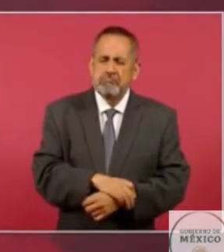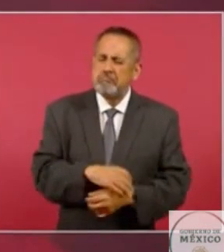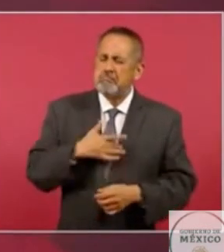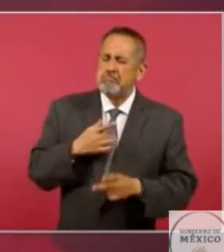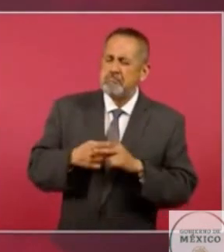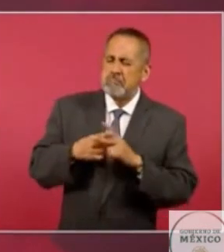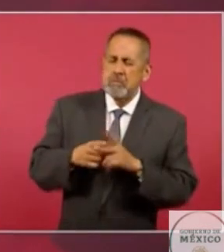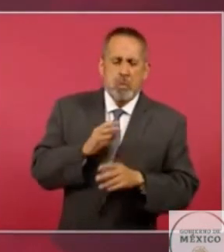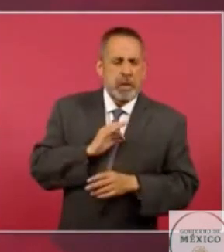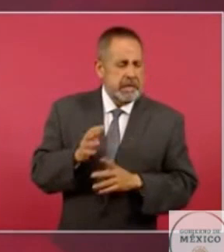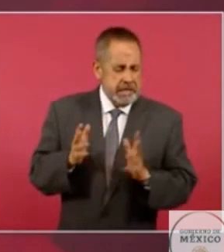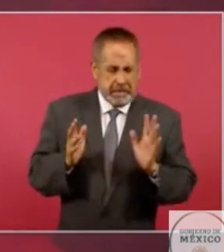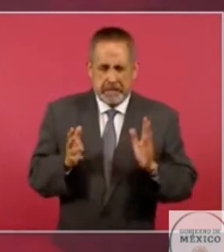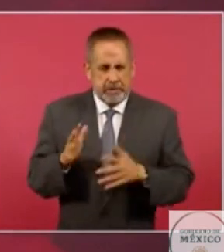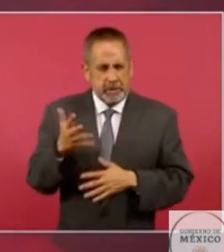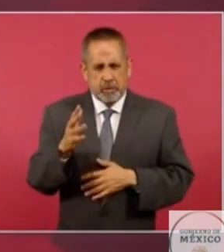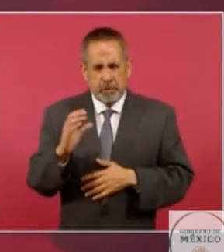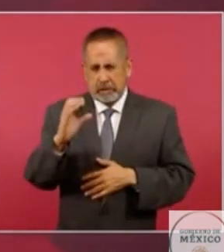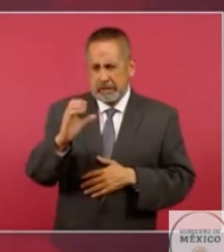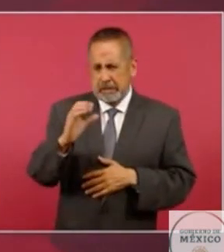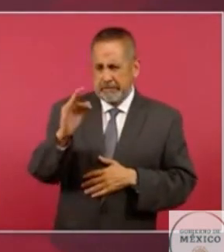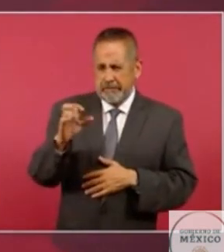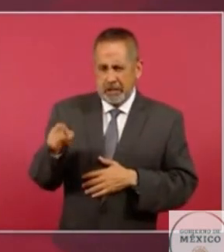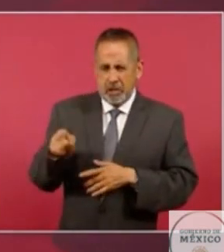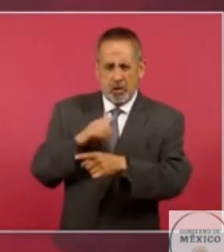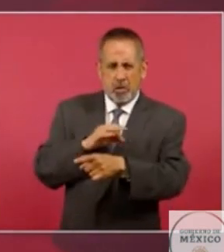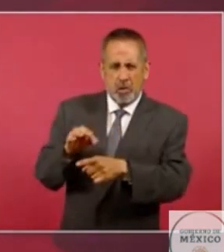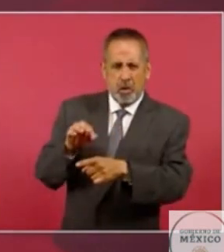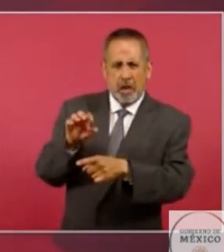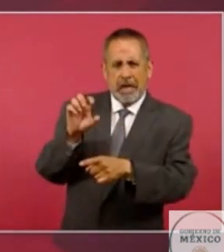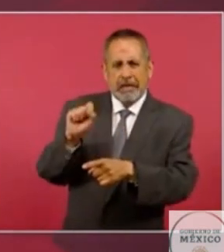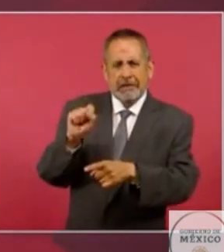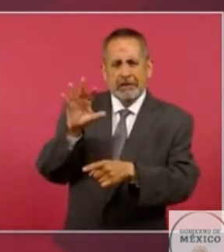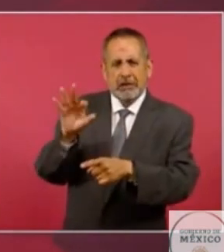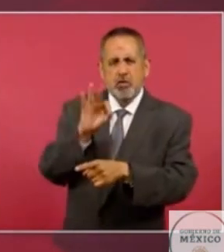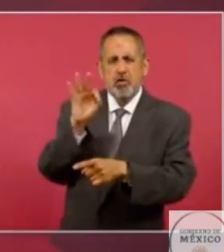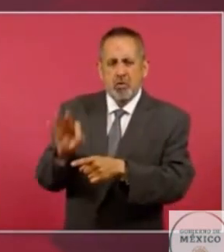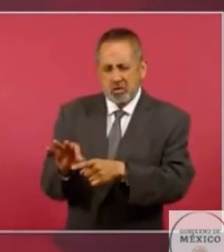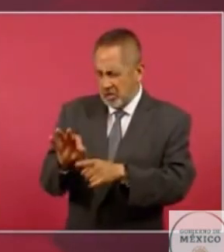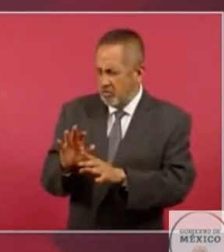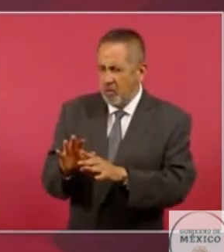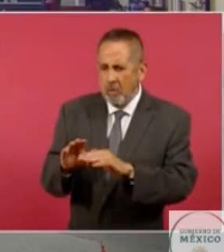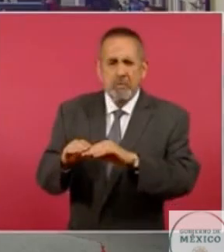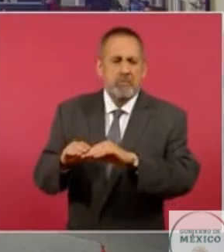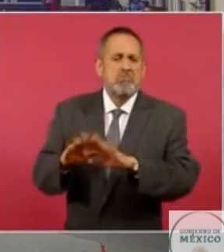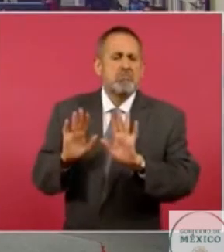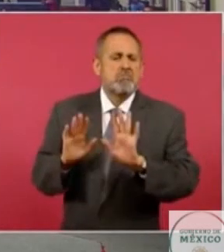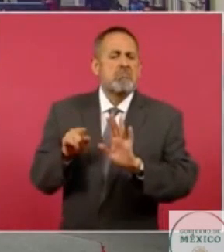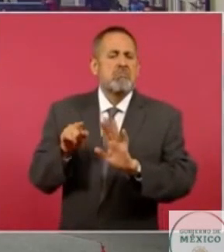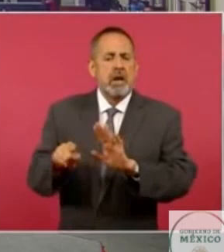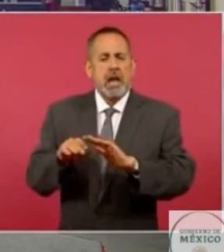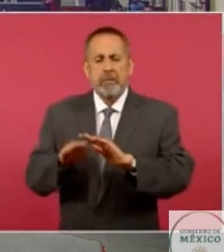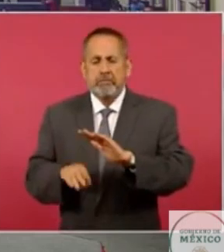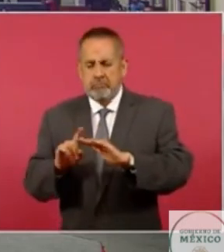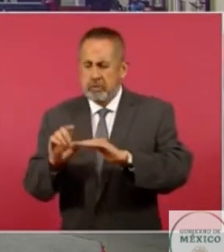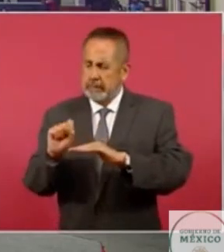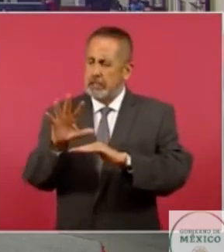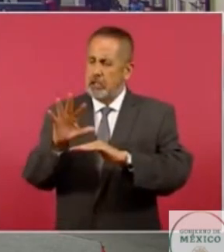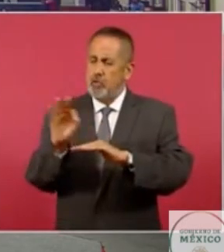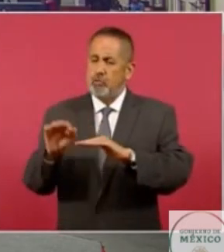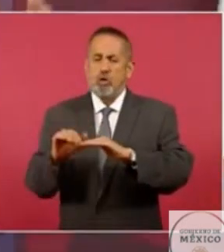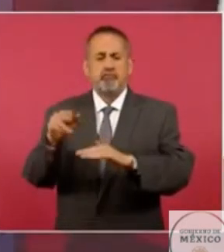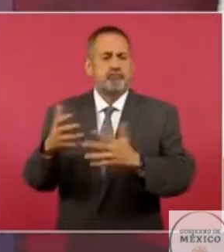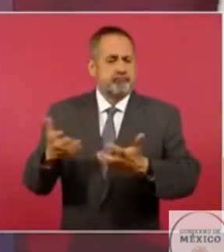calculamos que mínimo la Comisión Federal la vamos a dejar con 65%. Y esto es